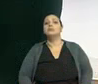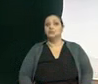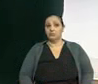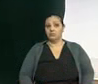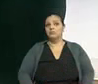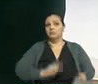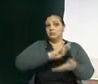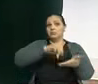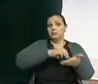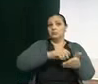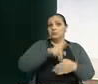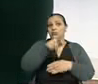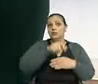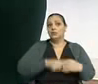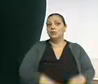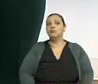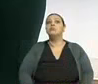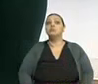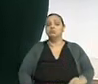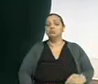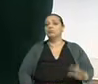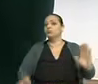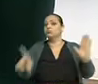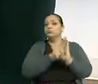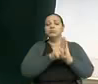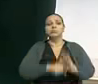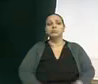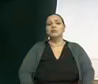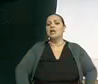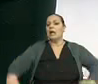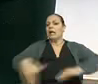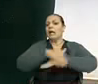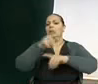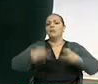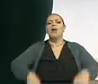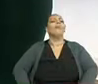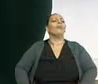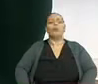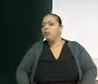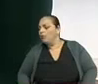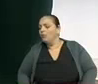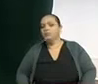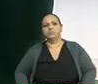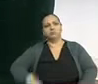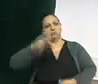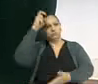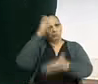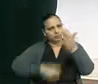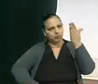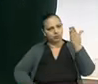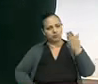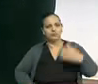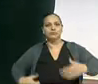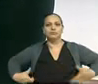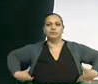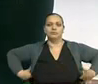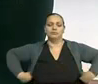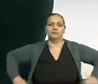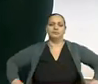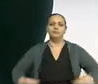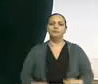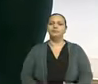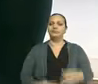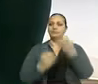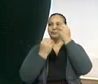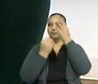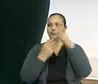creo que sí. Y deben ser multados. ¿Qué resultados habrá? Y deben ser multados. Mayrita, seguimos con la información. Ahora les contamos que un joven de 24 años